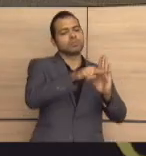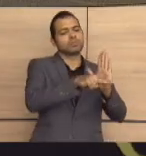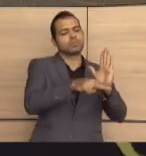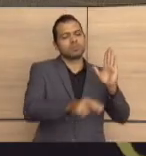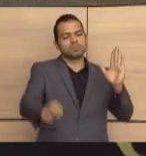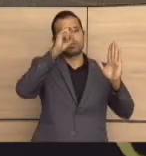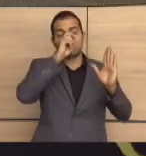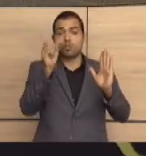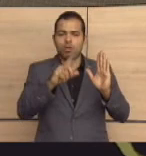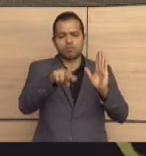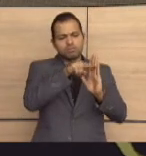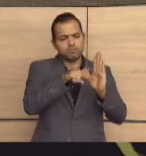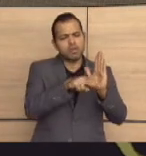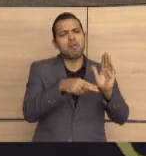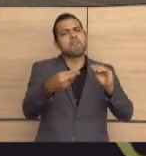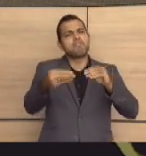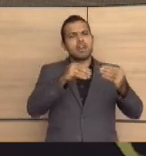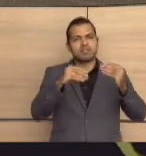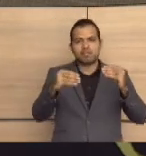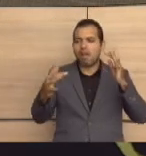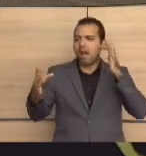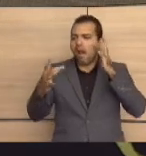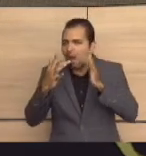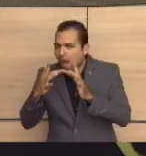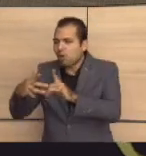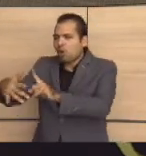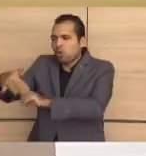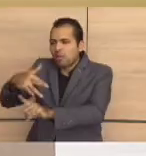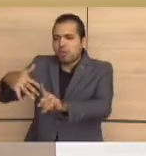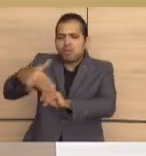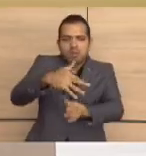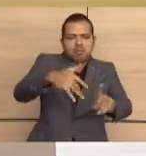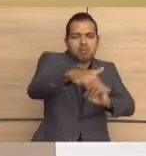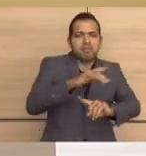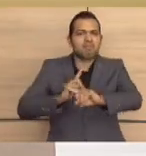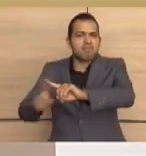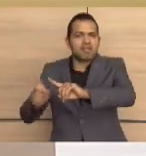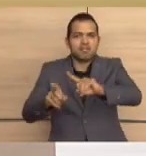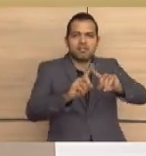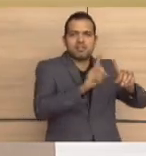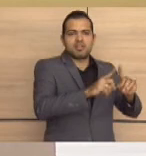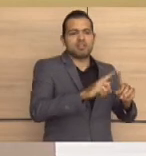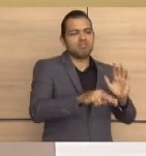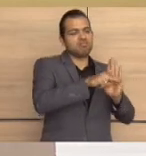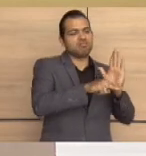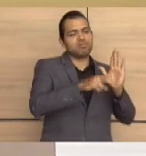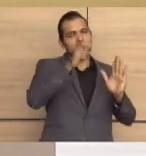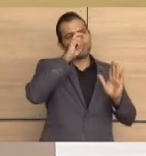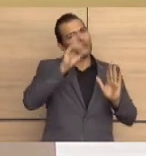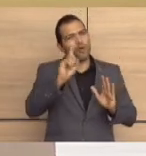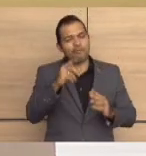Yo pienso que estas experiencias que son verdaderamente significativas, ¿sí? Es lo que está realmente